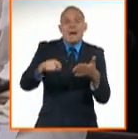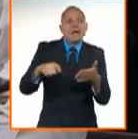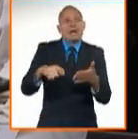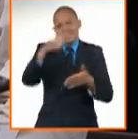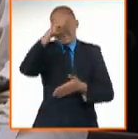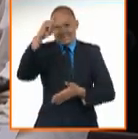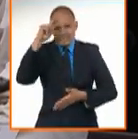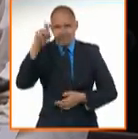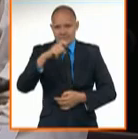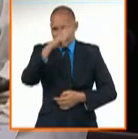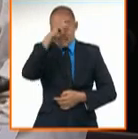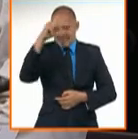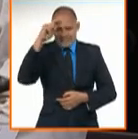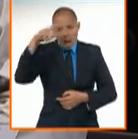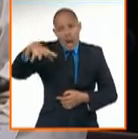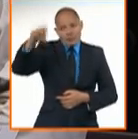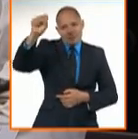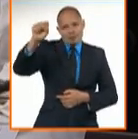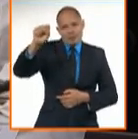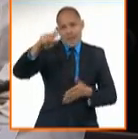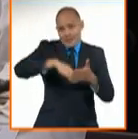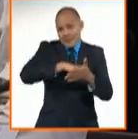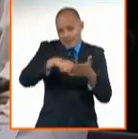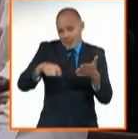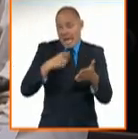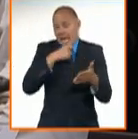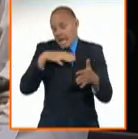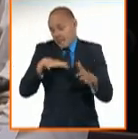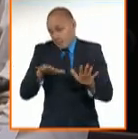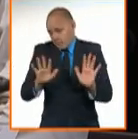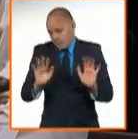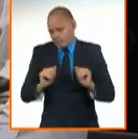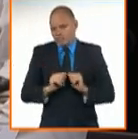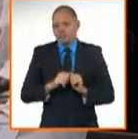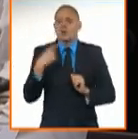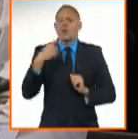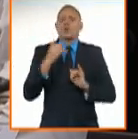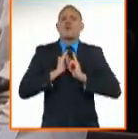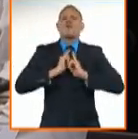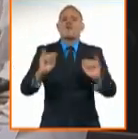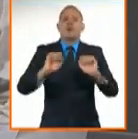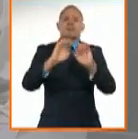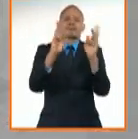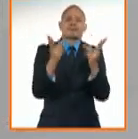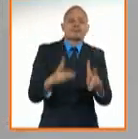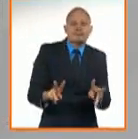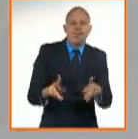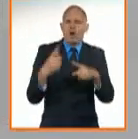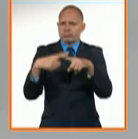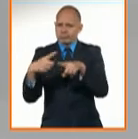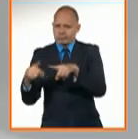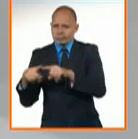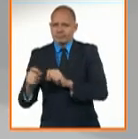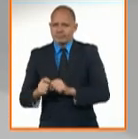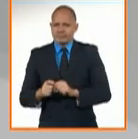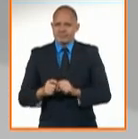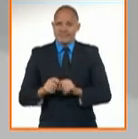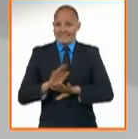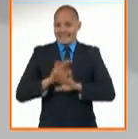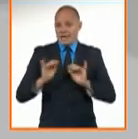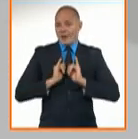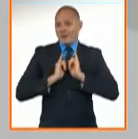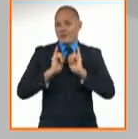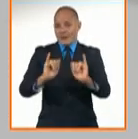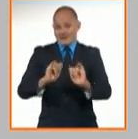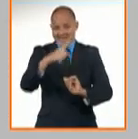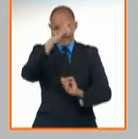días los medios informativos las redes sociales en las páginas interiores de cada provincia pero a veces no cumples con eso porque entonces salió un bloque no estaba